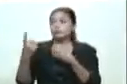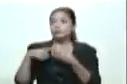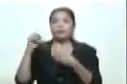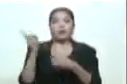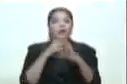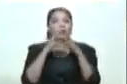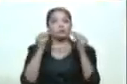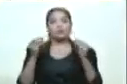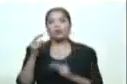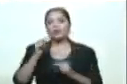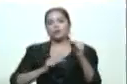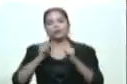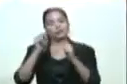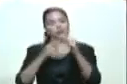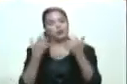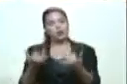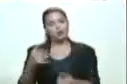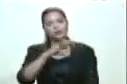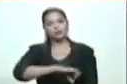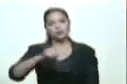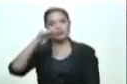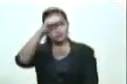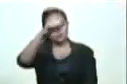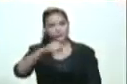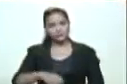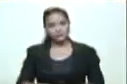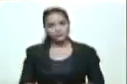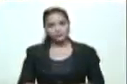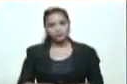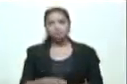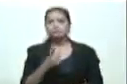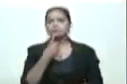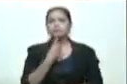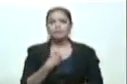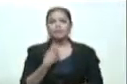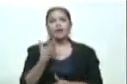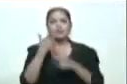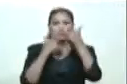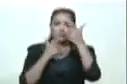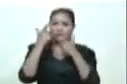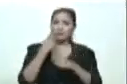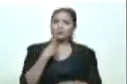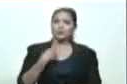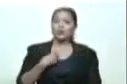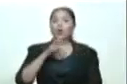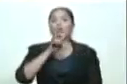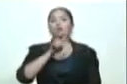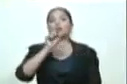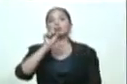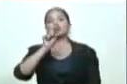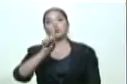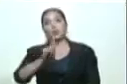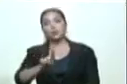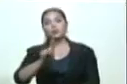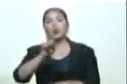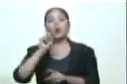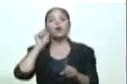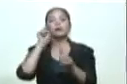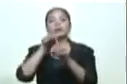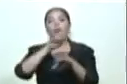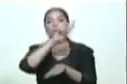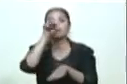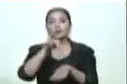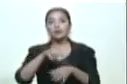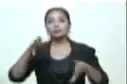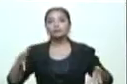todos en la construcción de este socialismo. Él nos dice, nos dijo Chávez, 2.1, objetivo nacional,